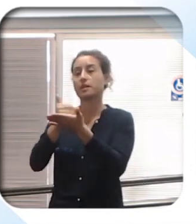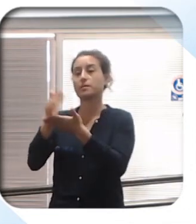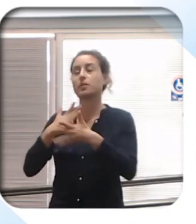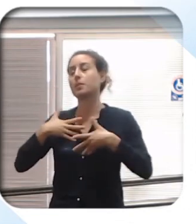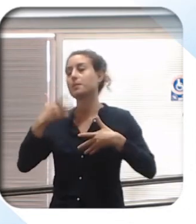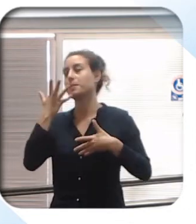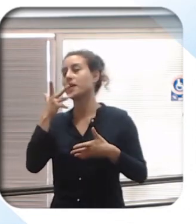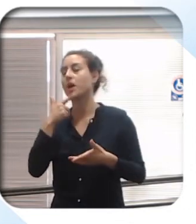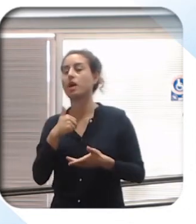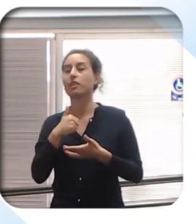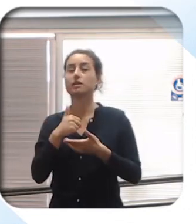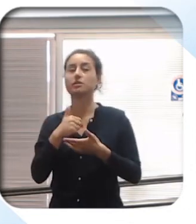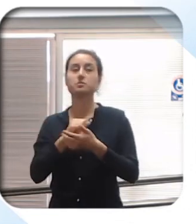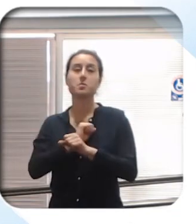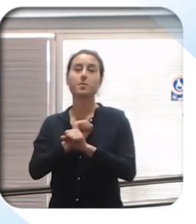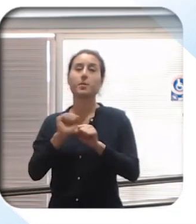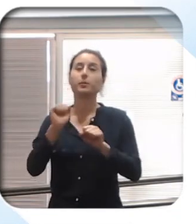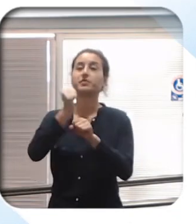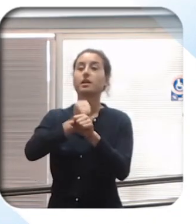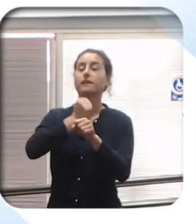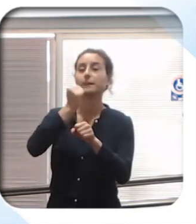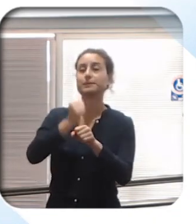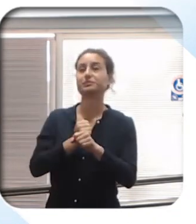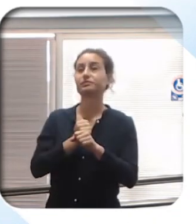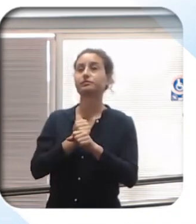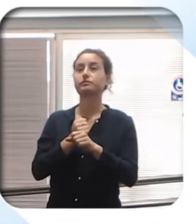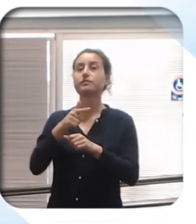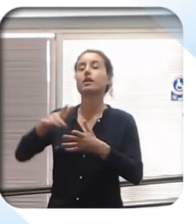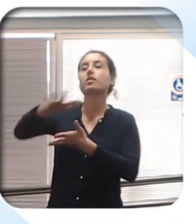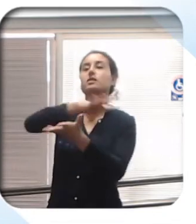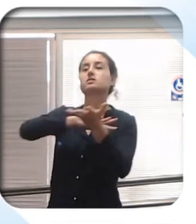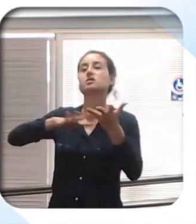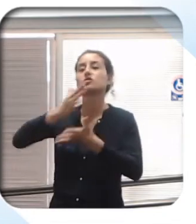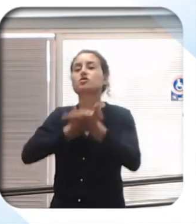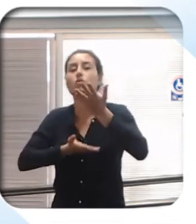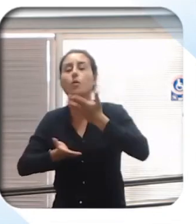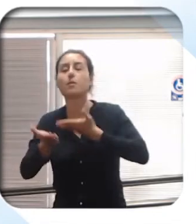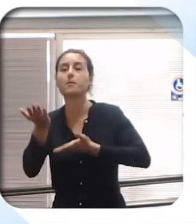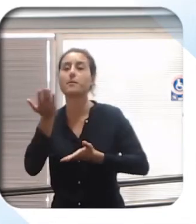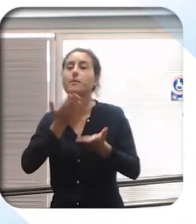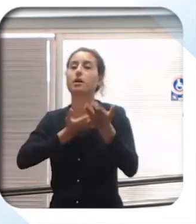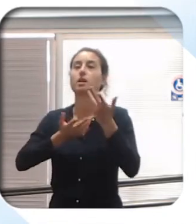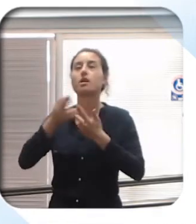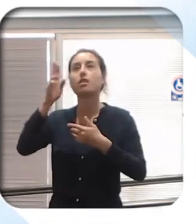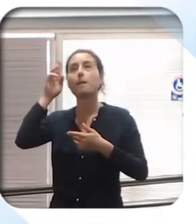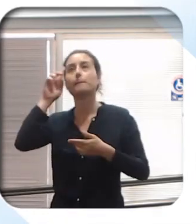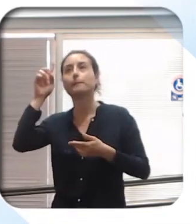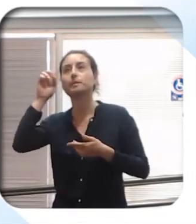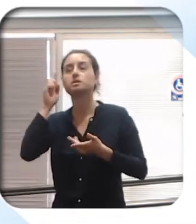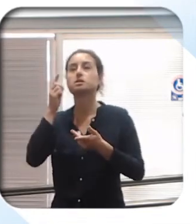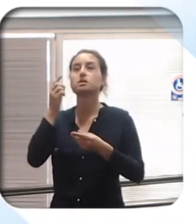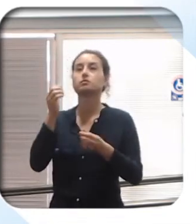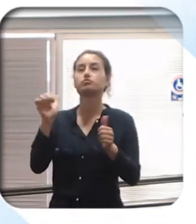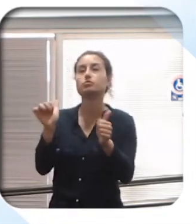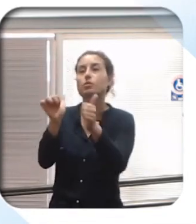verdad, poder llevar, ¿no?, esta situación de compartir, de reflexionar